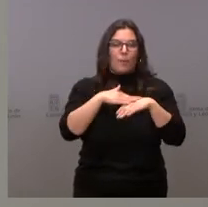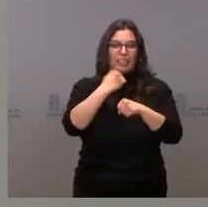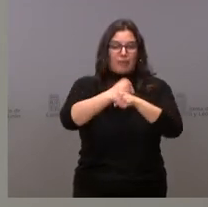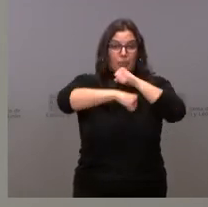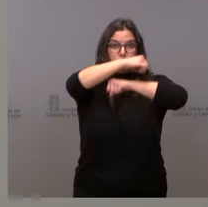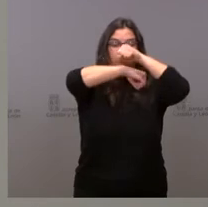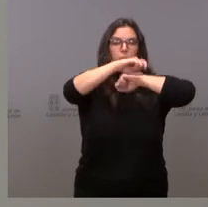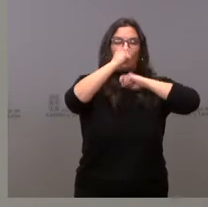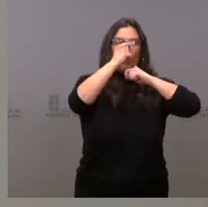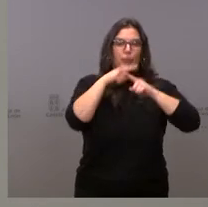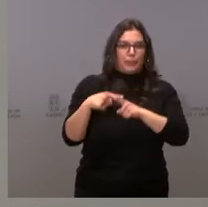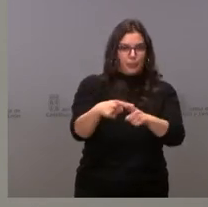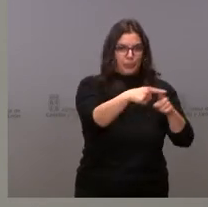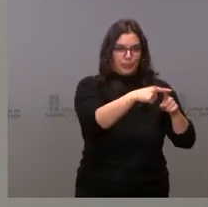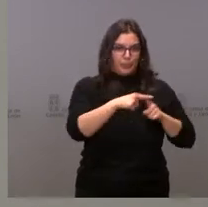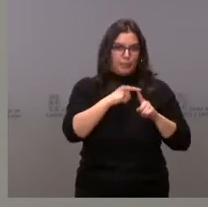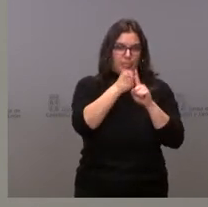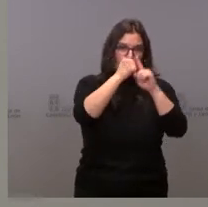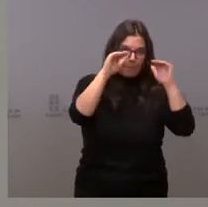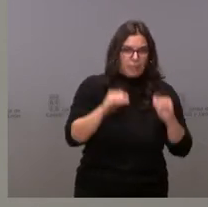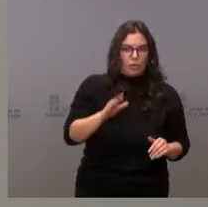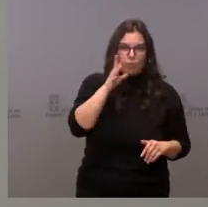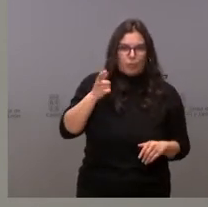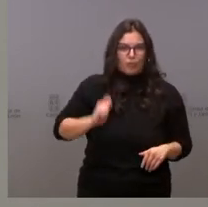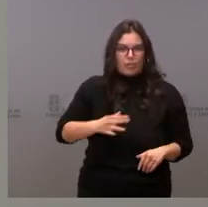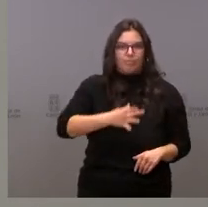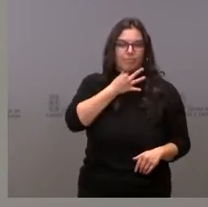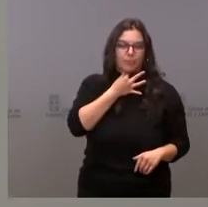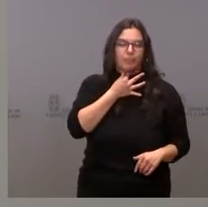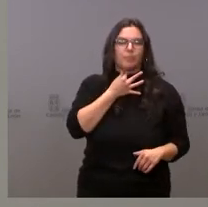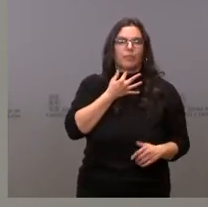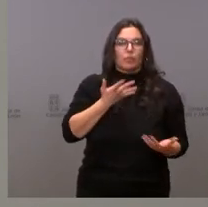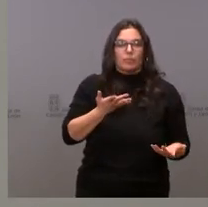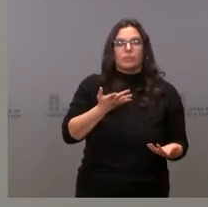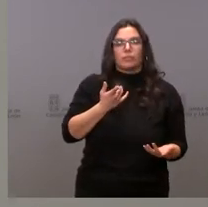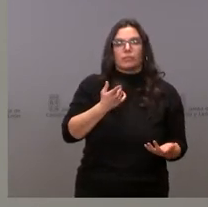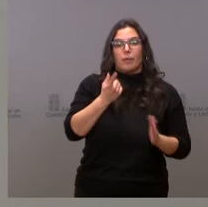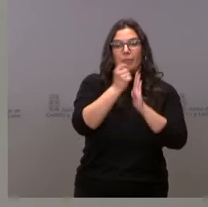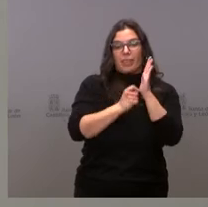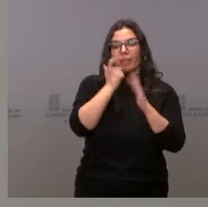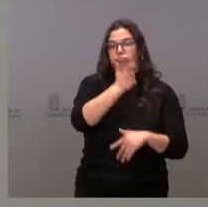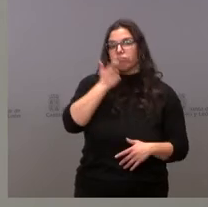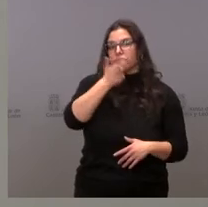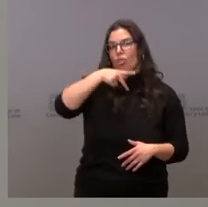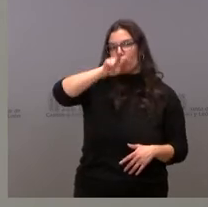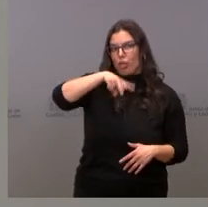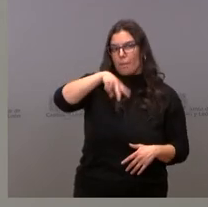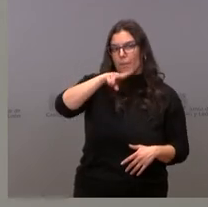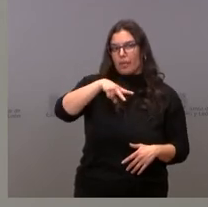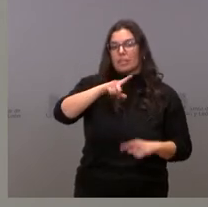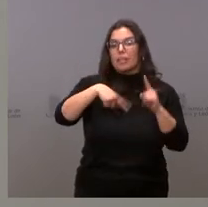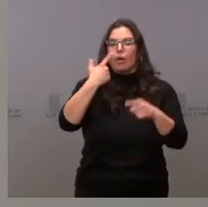nuestros centros aliviar la presión de los profesionales tiene en esta medida una duración de dos meses con su evaluación